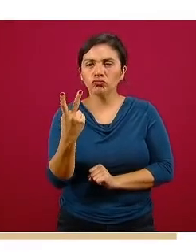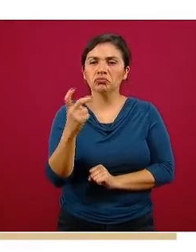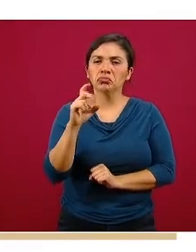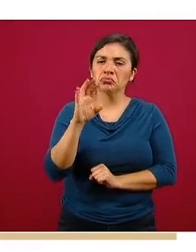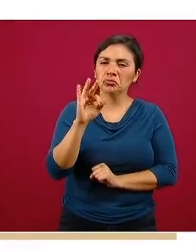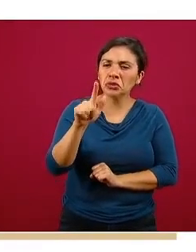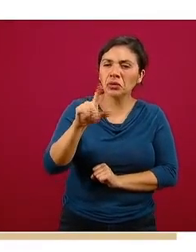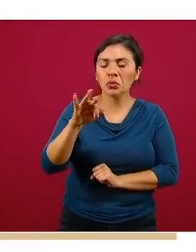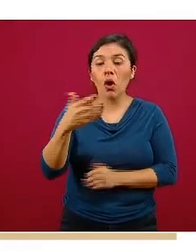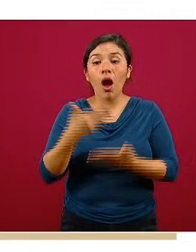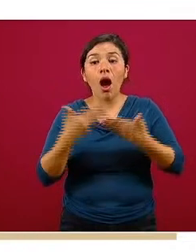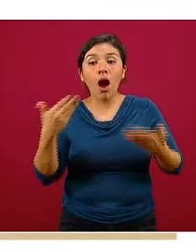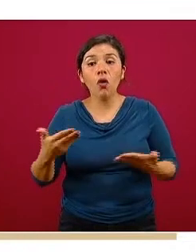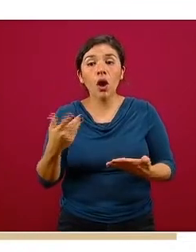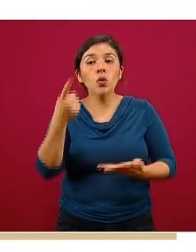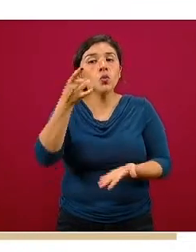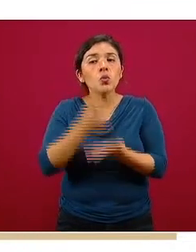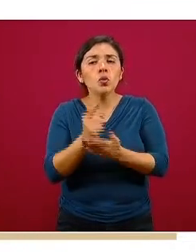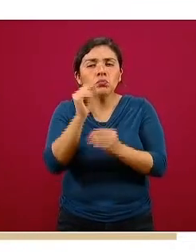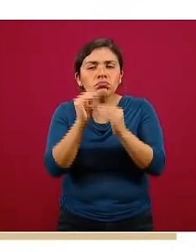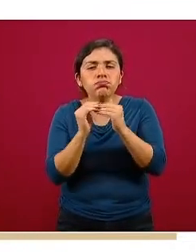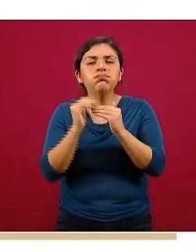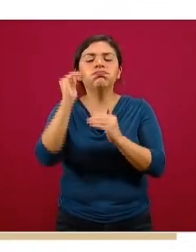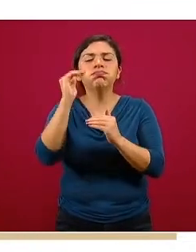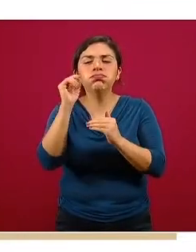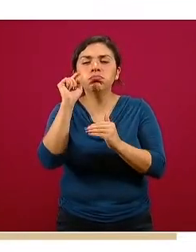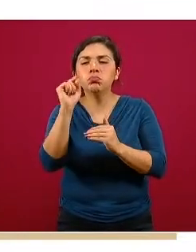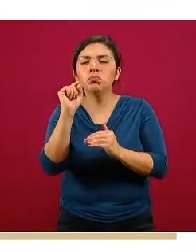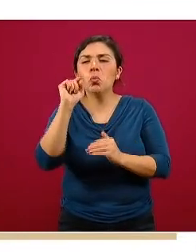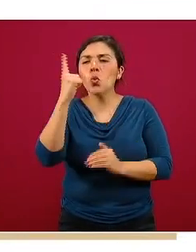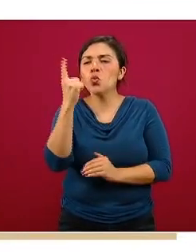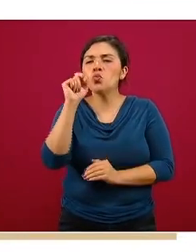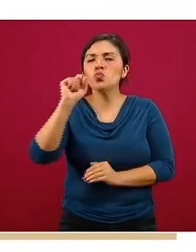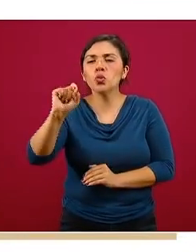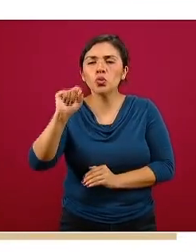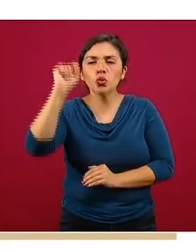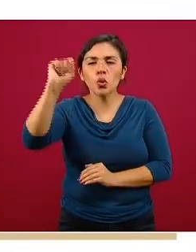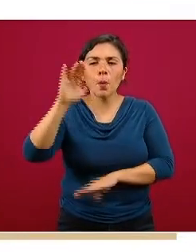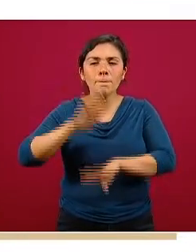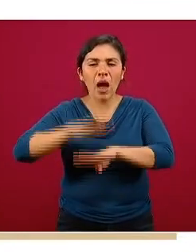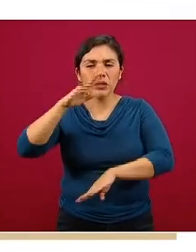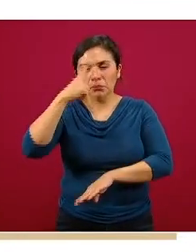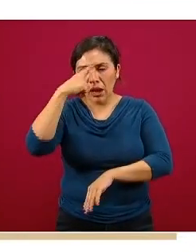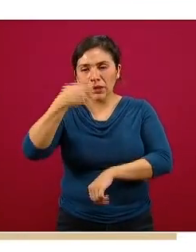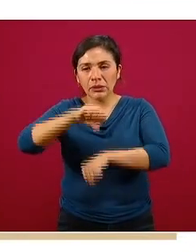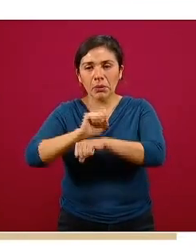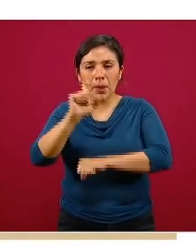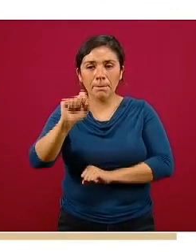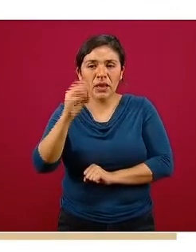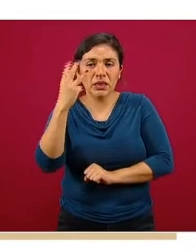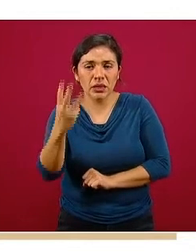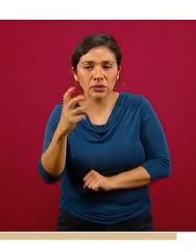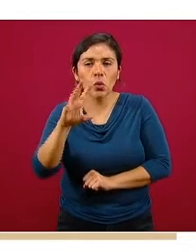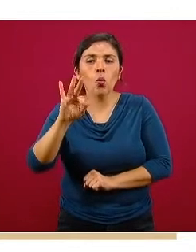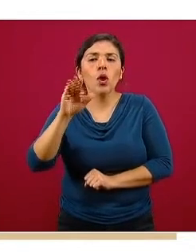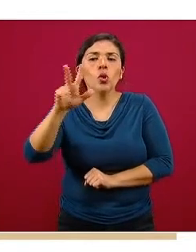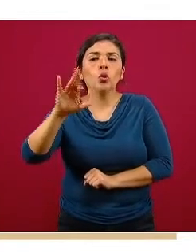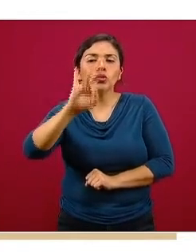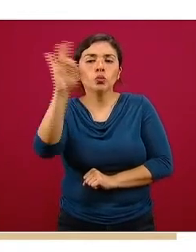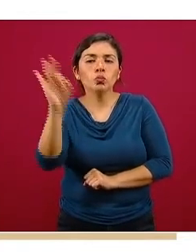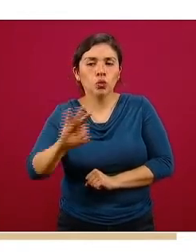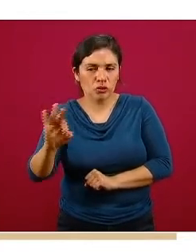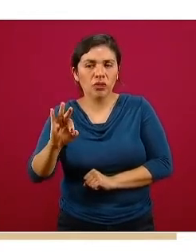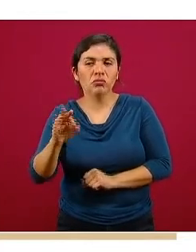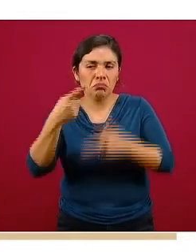ahora solamente hay un incremento ligero de un punto porcentual para la semana 23, es decir, 48%